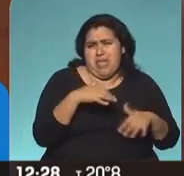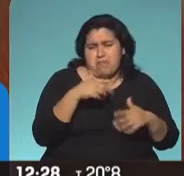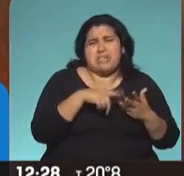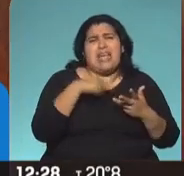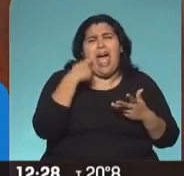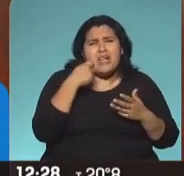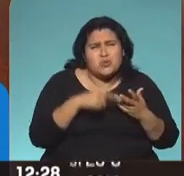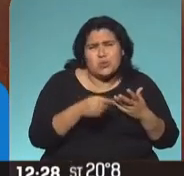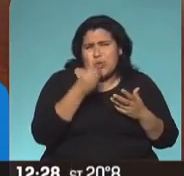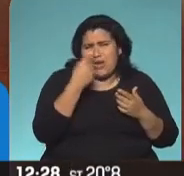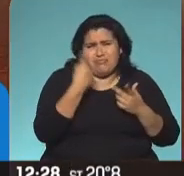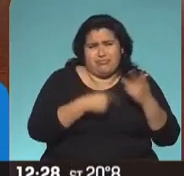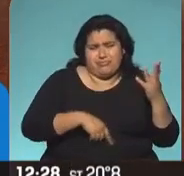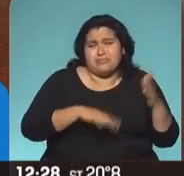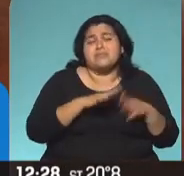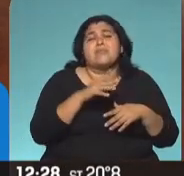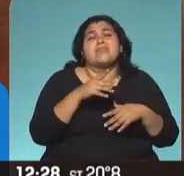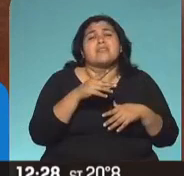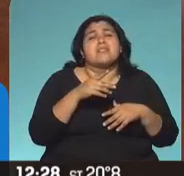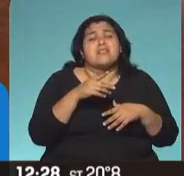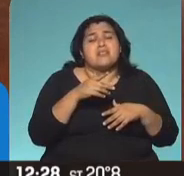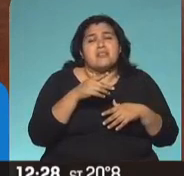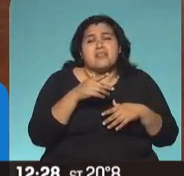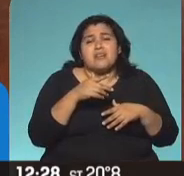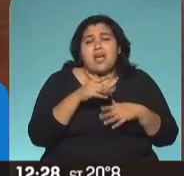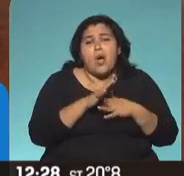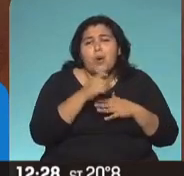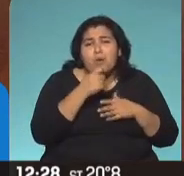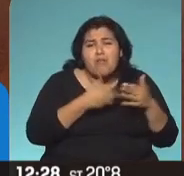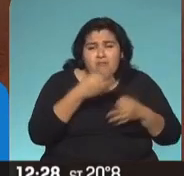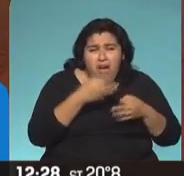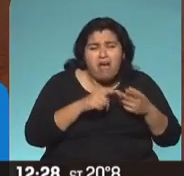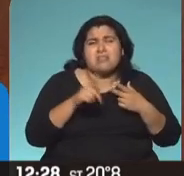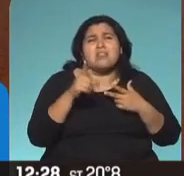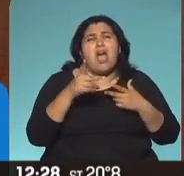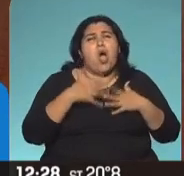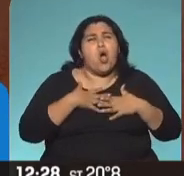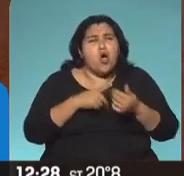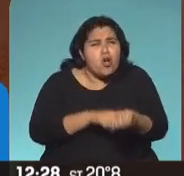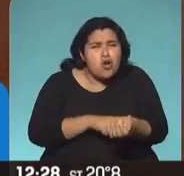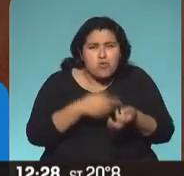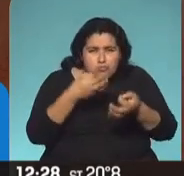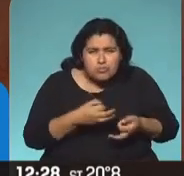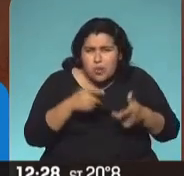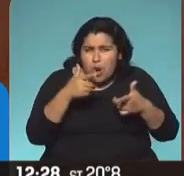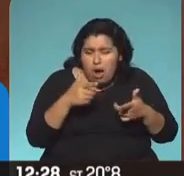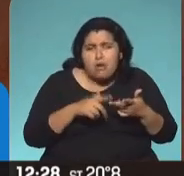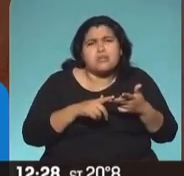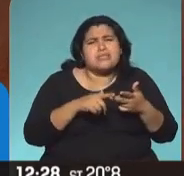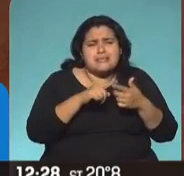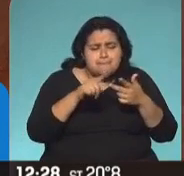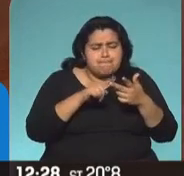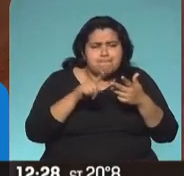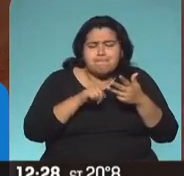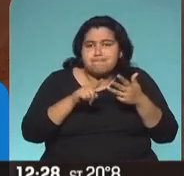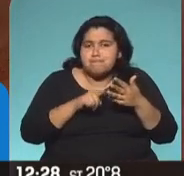azúcares si no se hace una actividad física regular si se tiene el colesterol o los triglicéridos elevados son todas situaciones